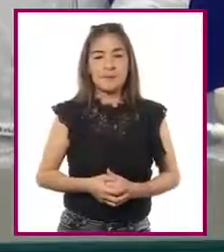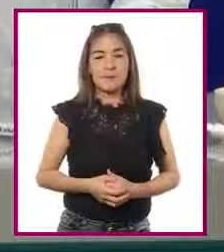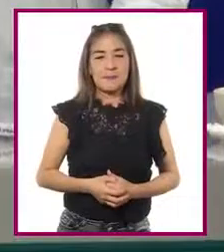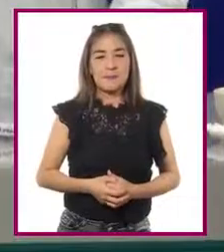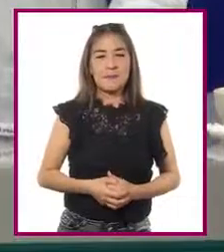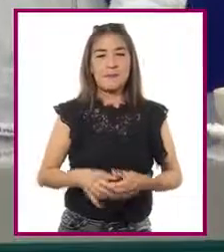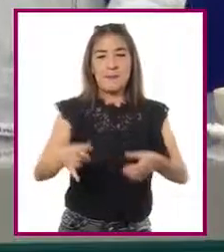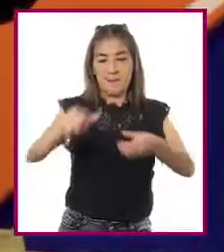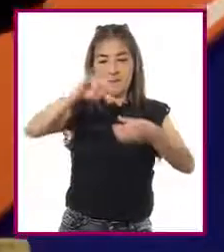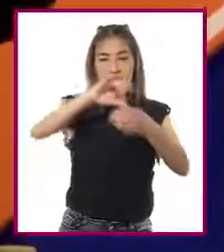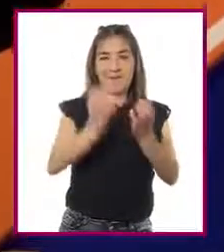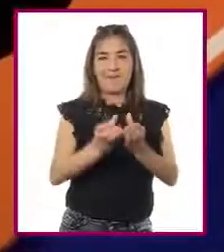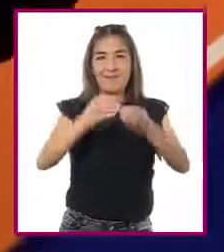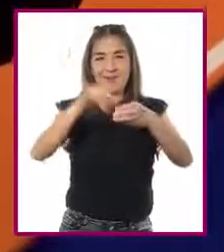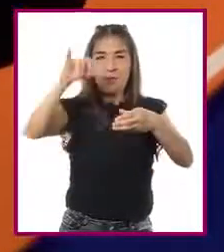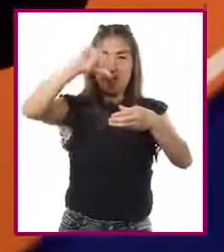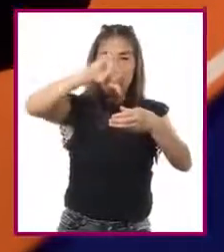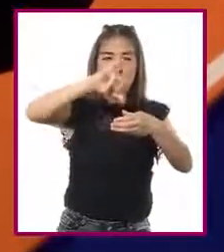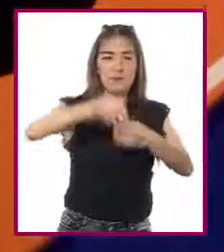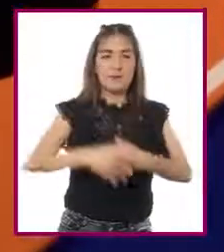en el matraz.